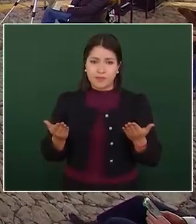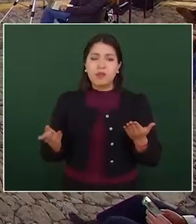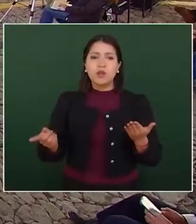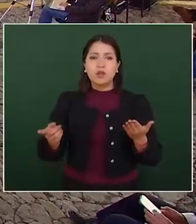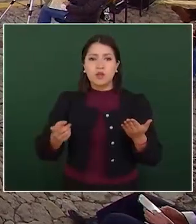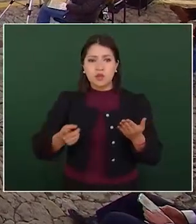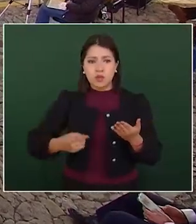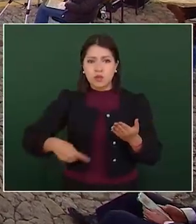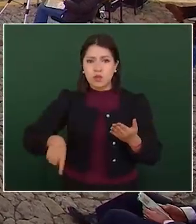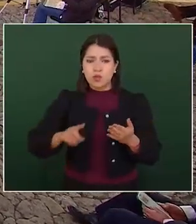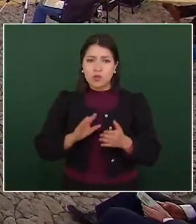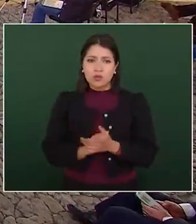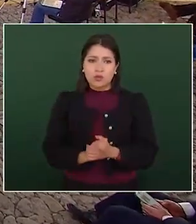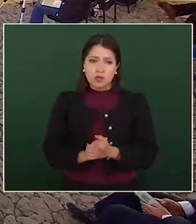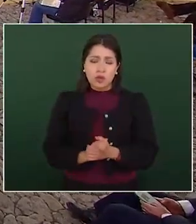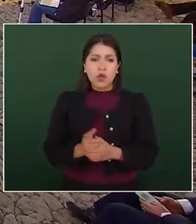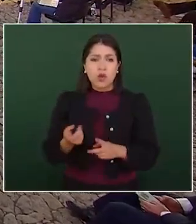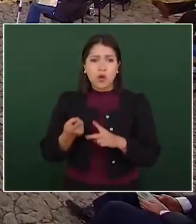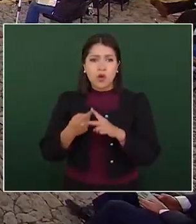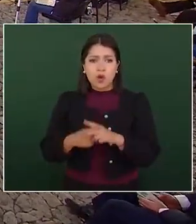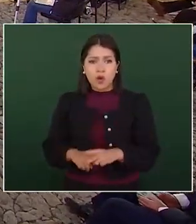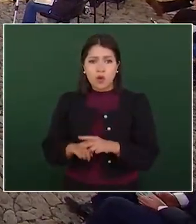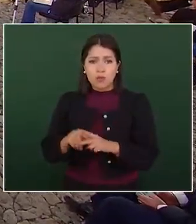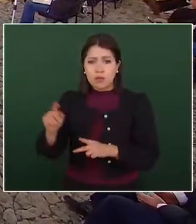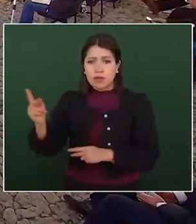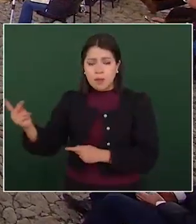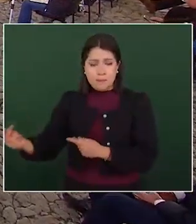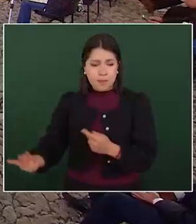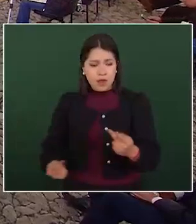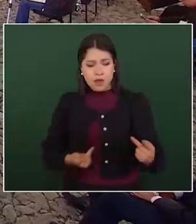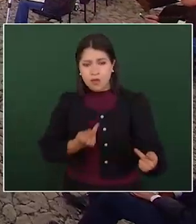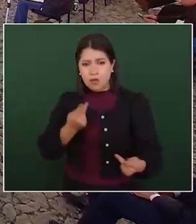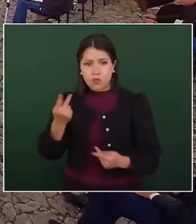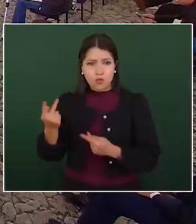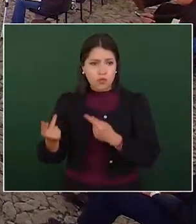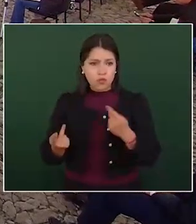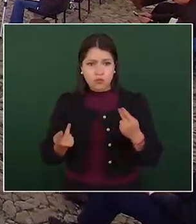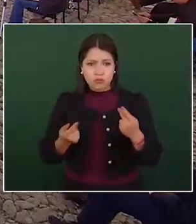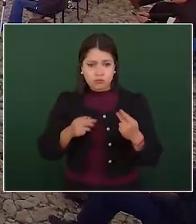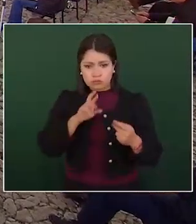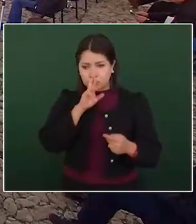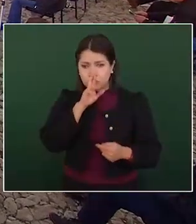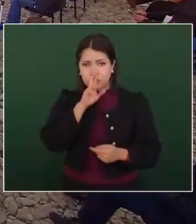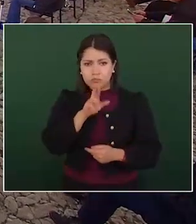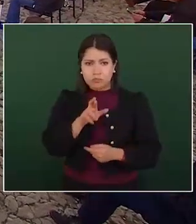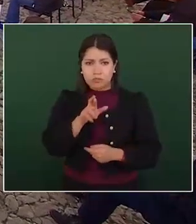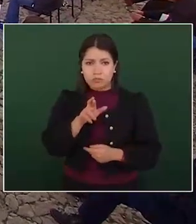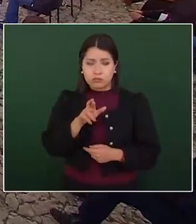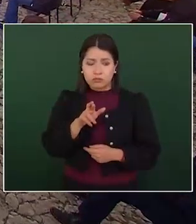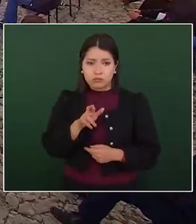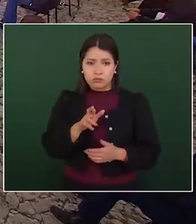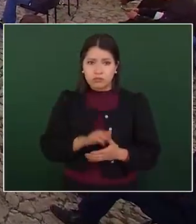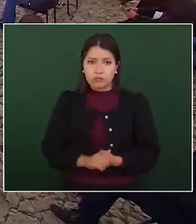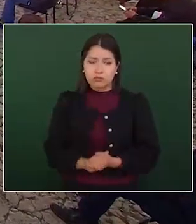abrir para preguntas, respuestas. Vamos